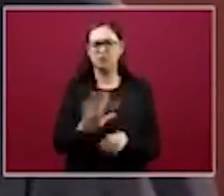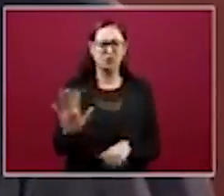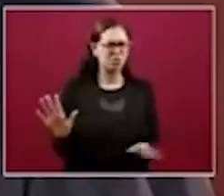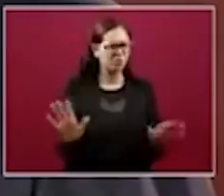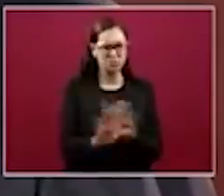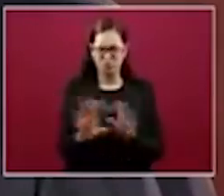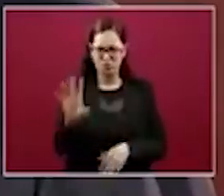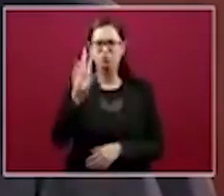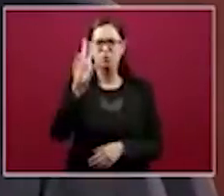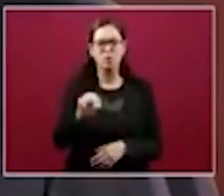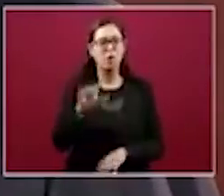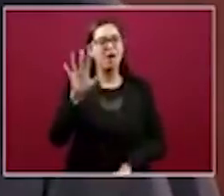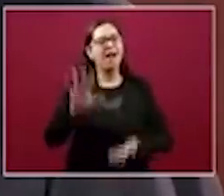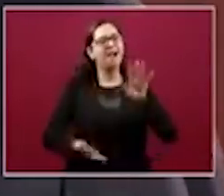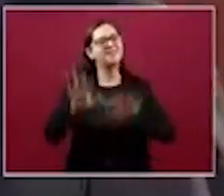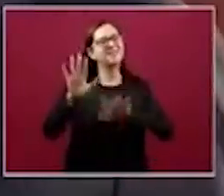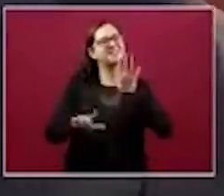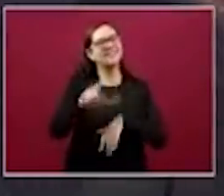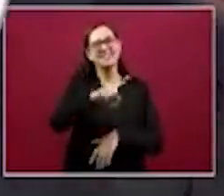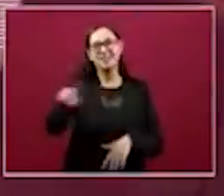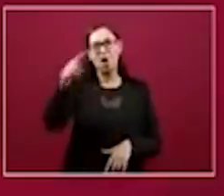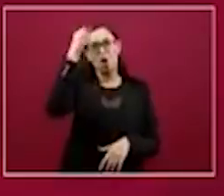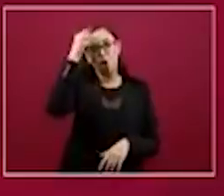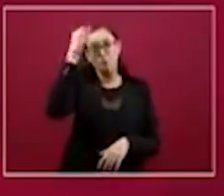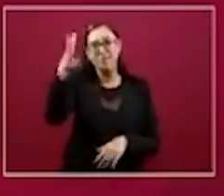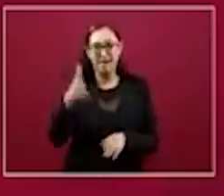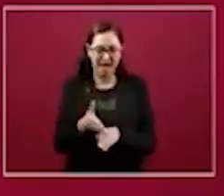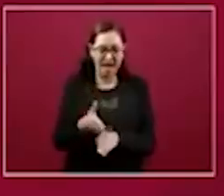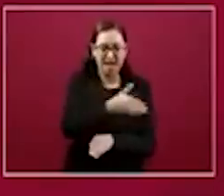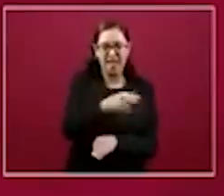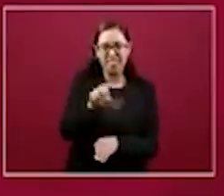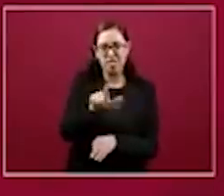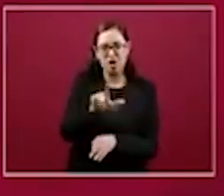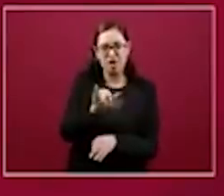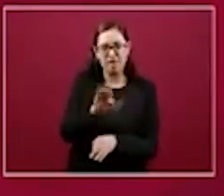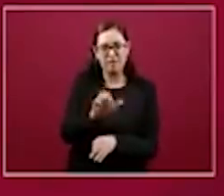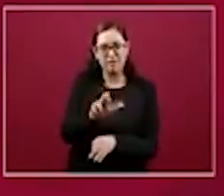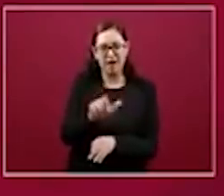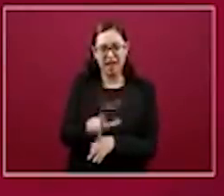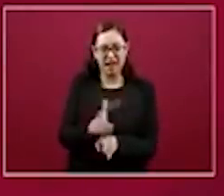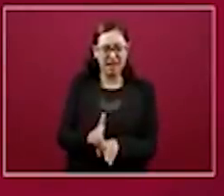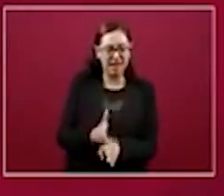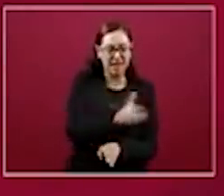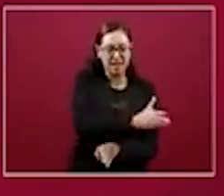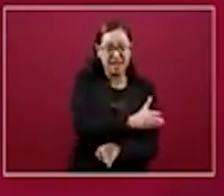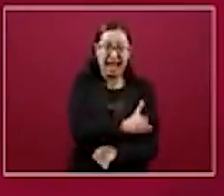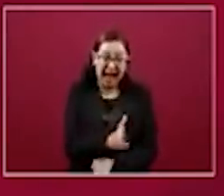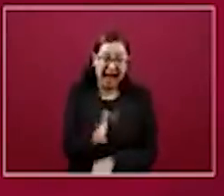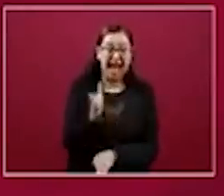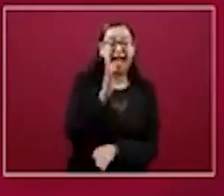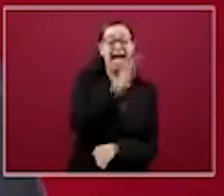Se nos olvida que antes del periodo neoliberal traíamos crecimientos